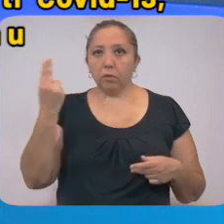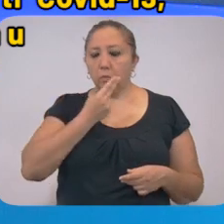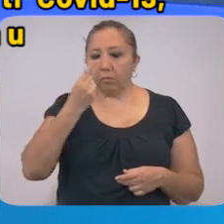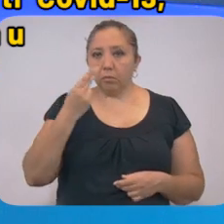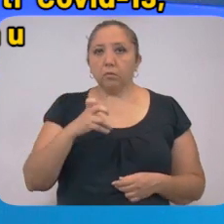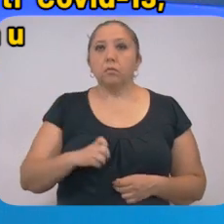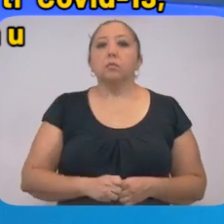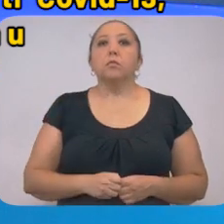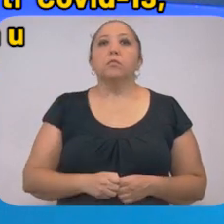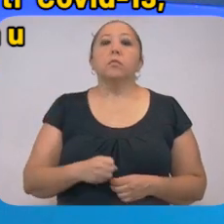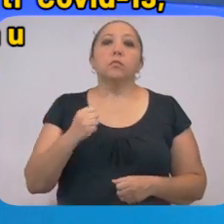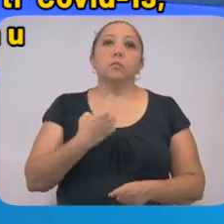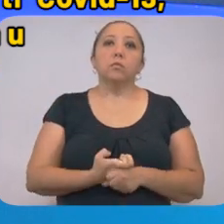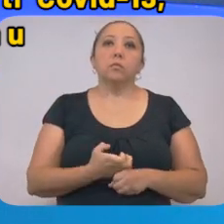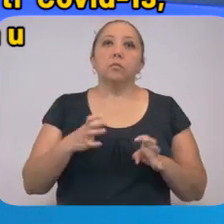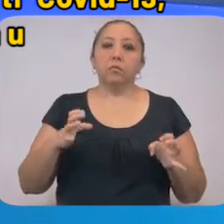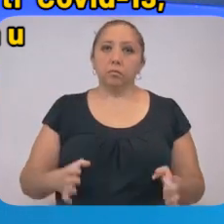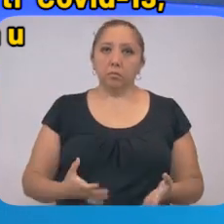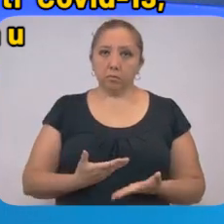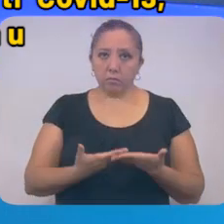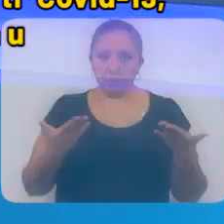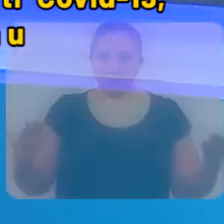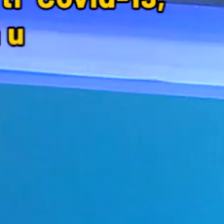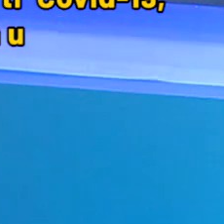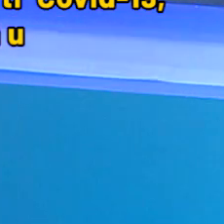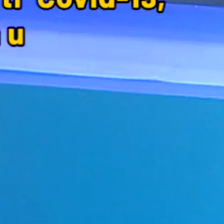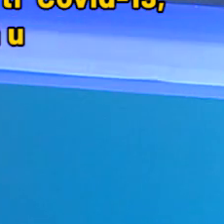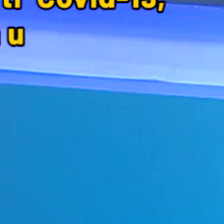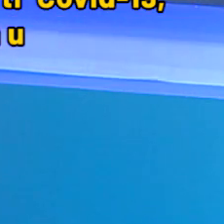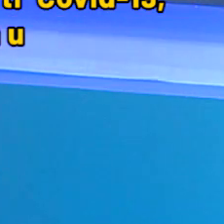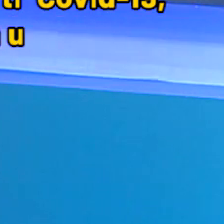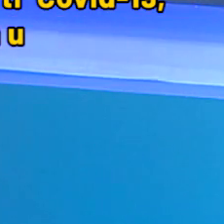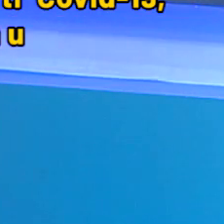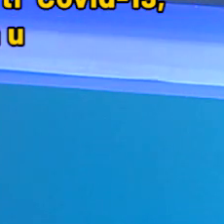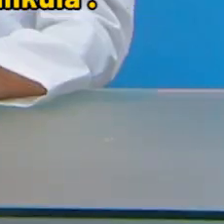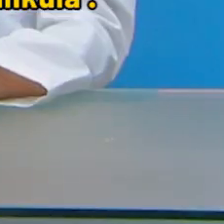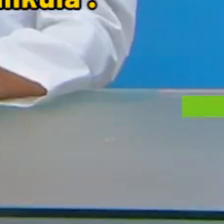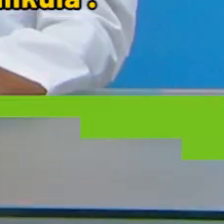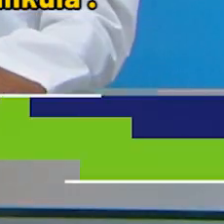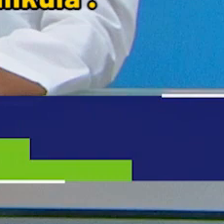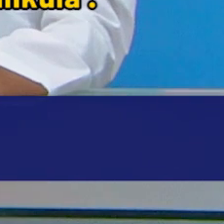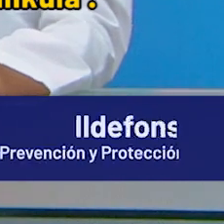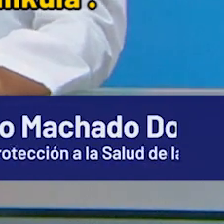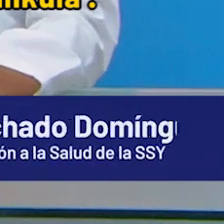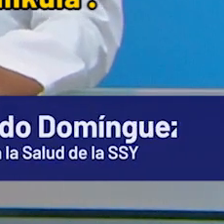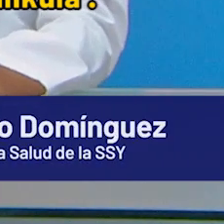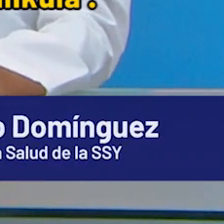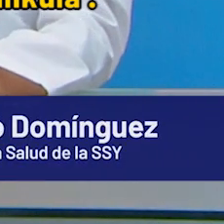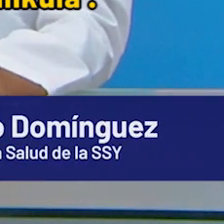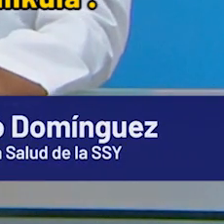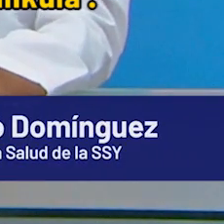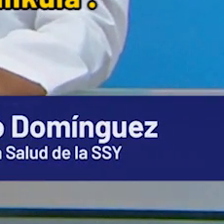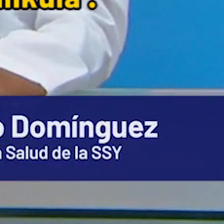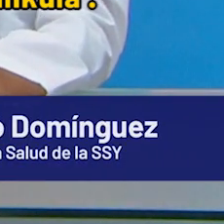dentro del sector salud del Estado están actualmente en uso. Ese es el informe por hoy, doctor. Gracias, doctora.